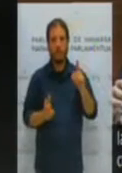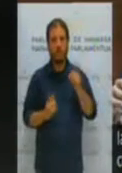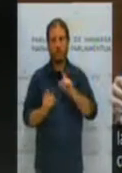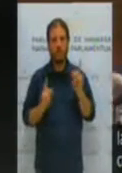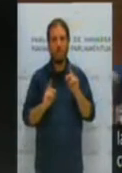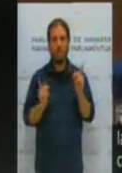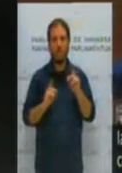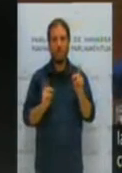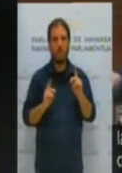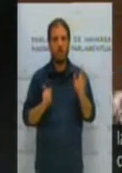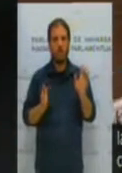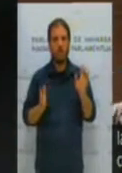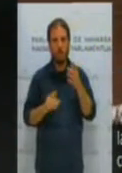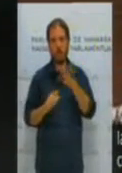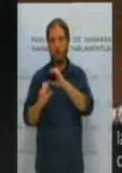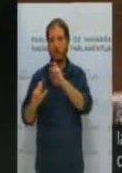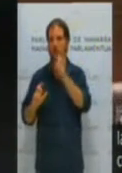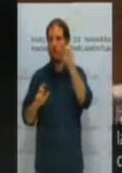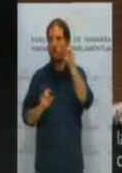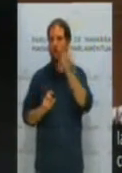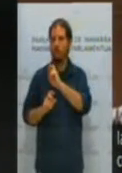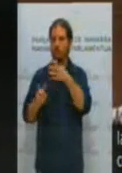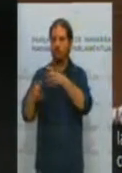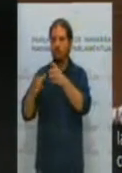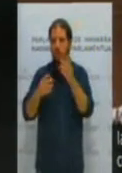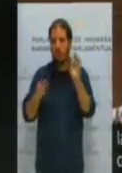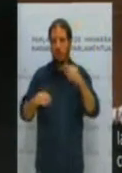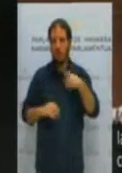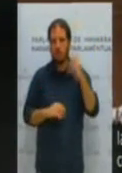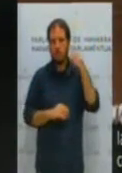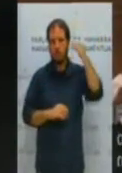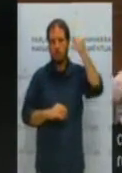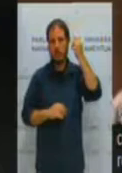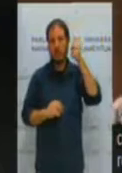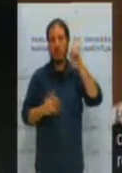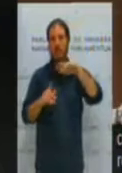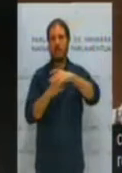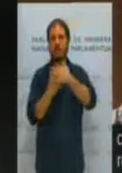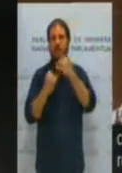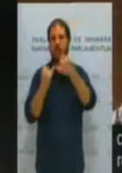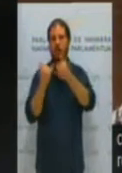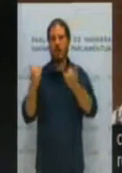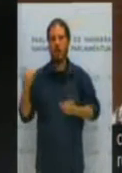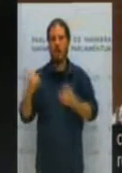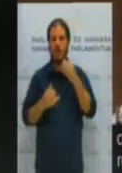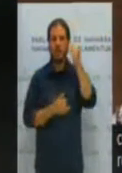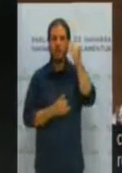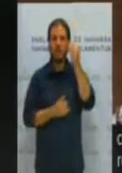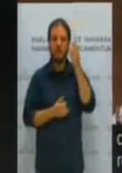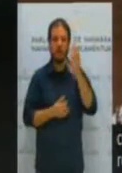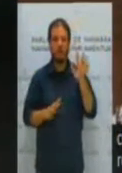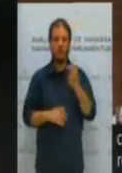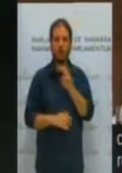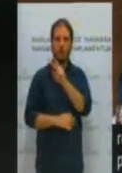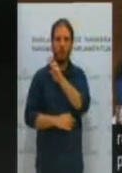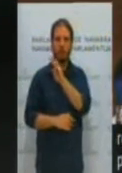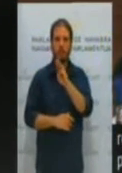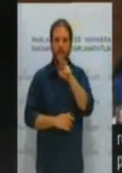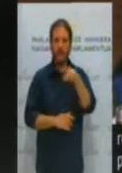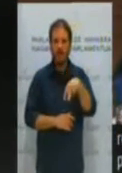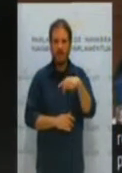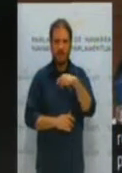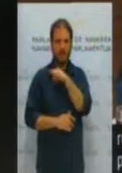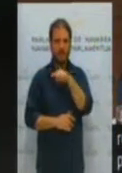estos dos, lo haya podido reconsiderar o lo ha podido considerar en los tiempos de crisis, pero jamás por parte de Unión del Pueblo Navarro se ha